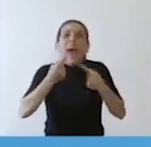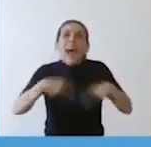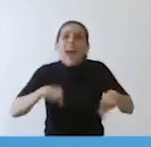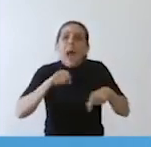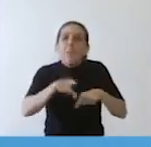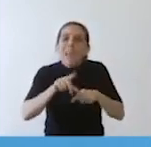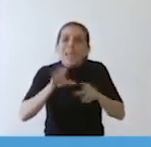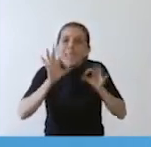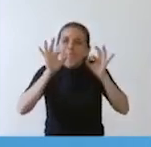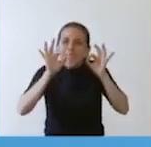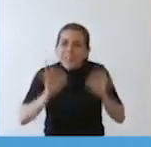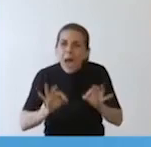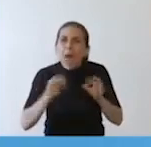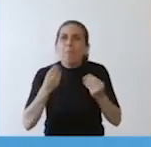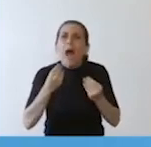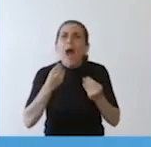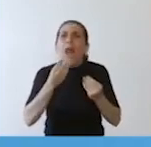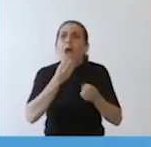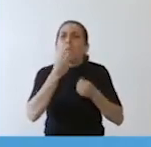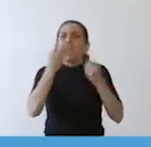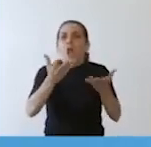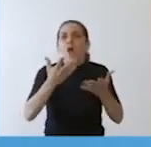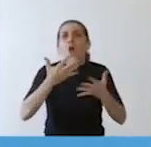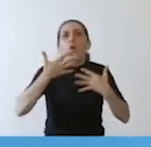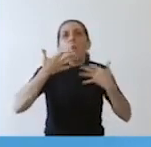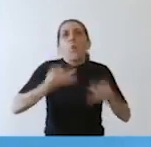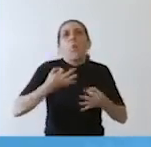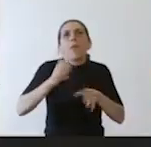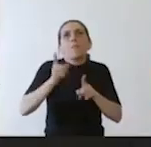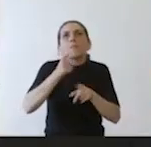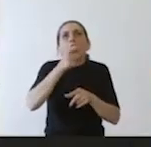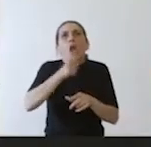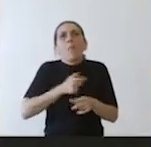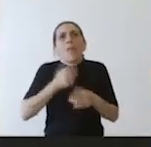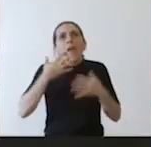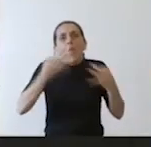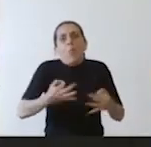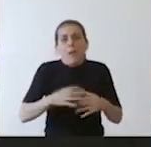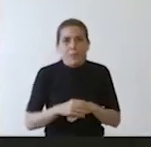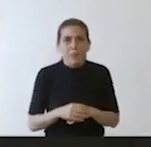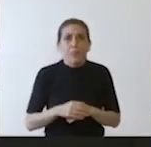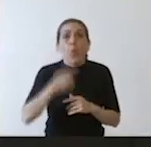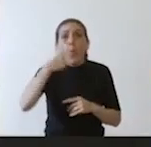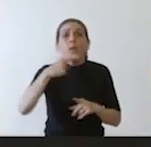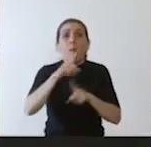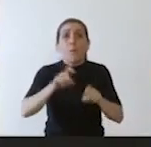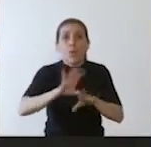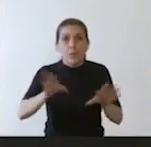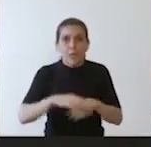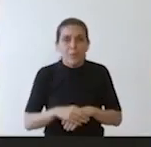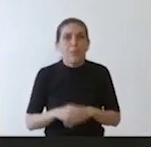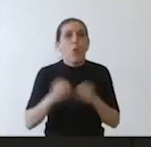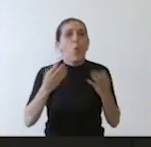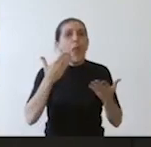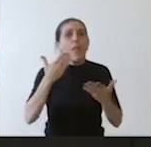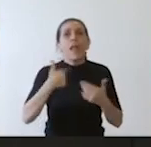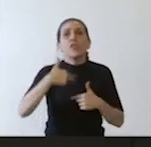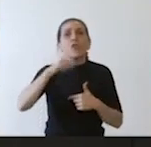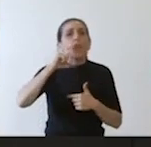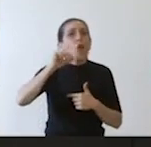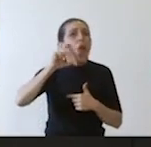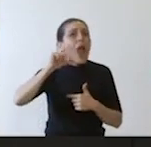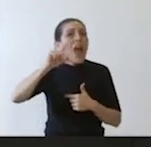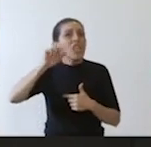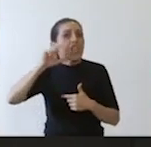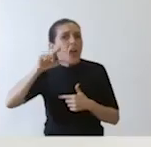puntual para poder optimizar el cumplimiento de las recomendaciones. Última pregunta. Buenas tardes, Nicolás Gallardo de